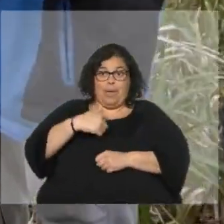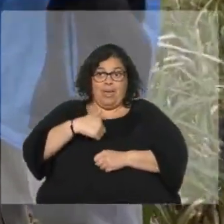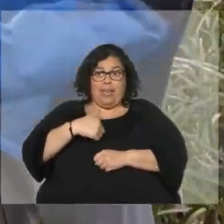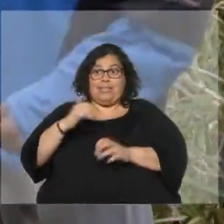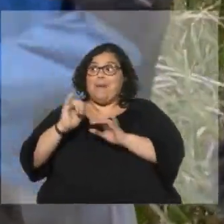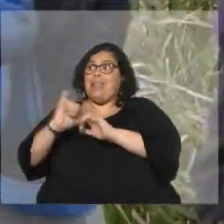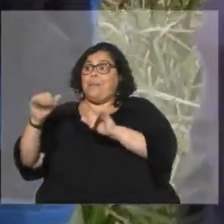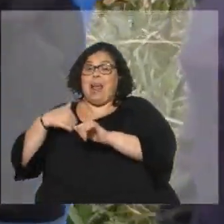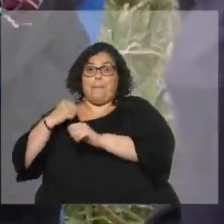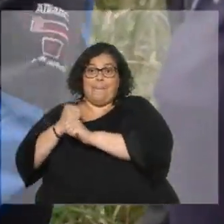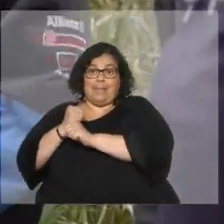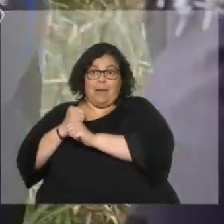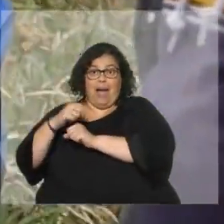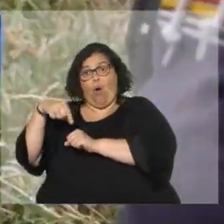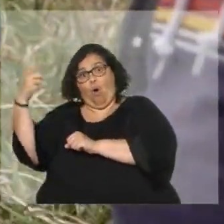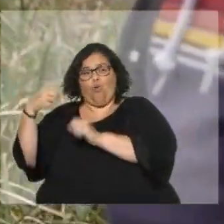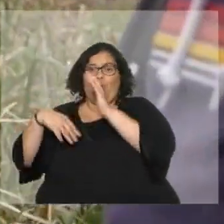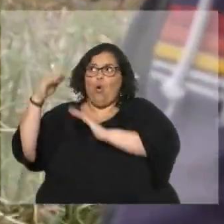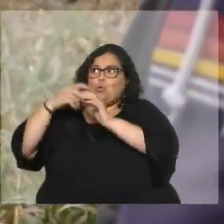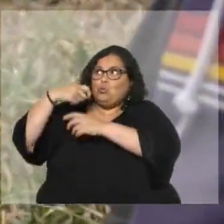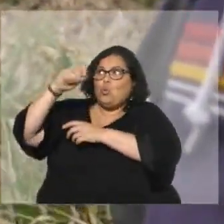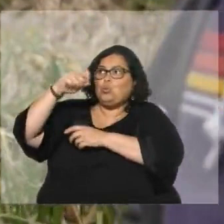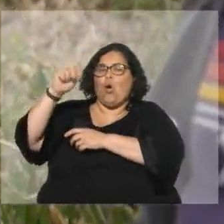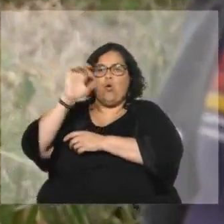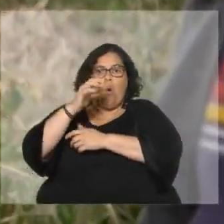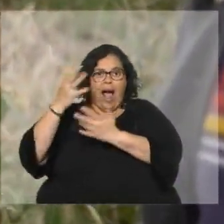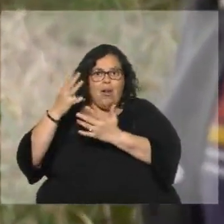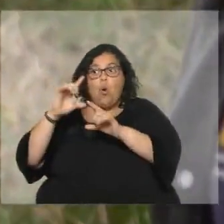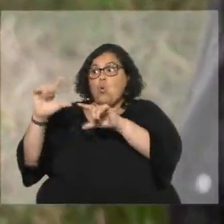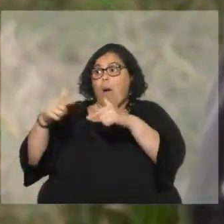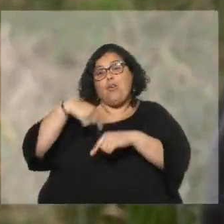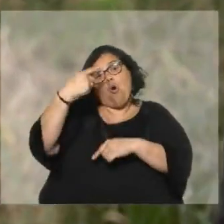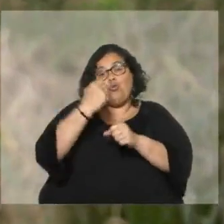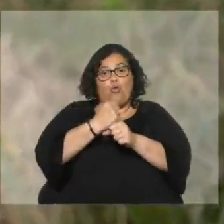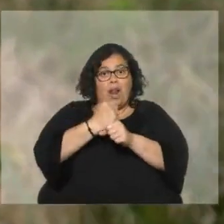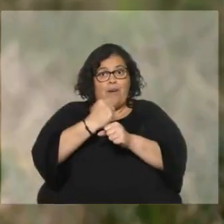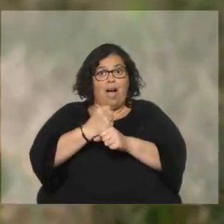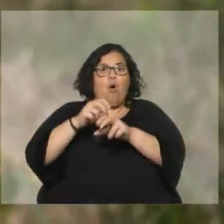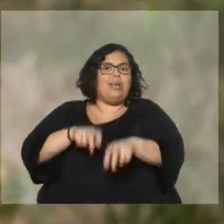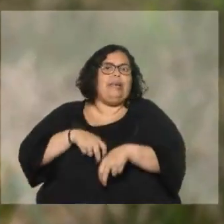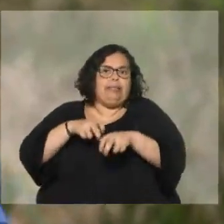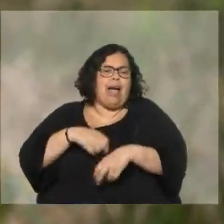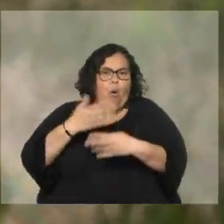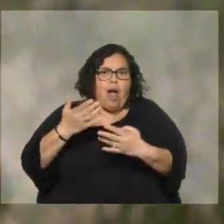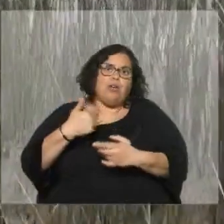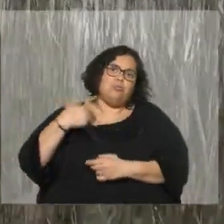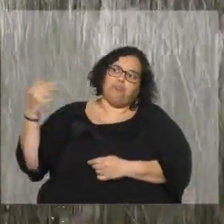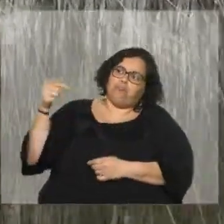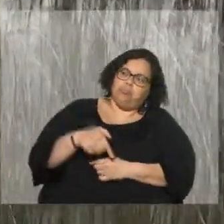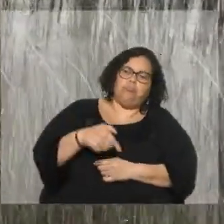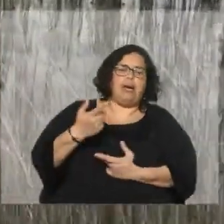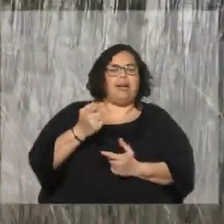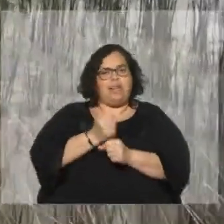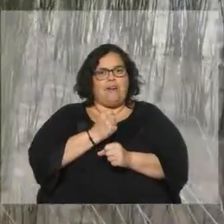trabajo porque a veces tenemos trabajo de construcción o algo y no tenemos otra cosa, la quinta o cualquier cosa, y venimos para acá.